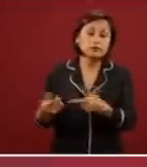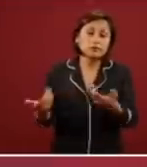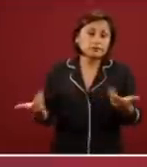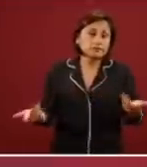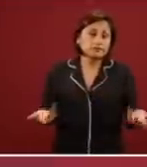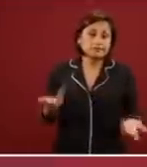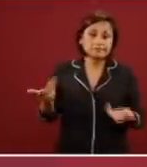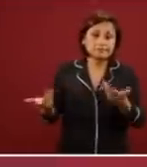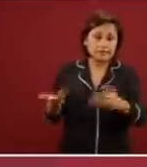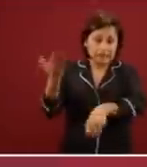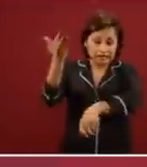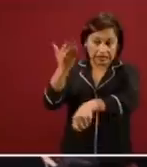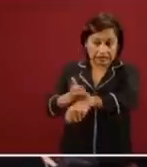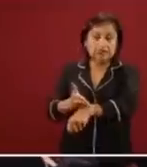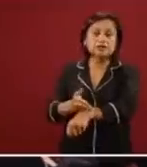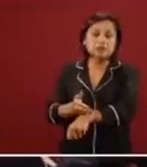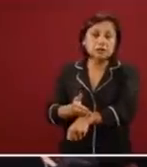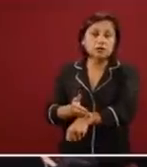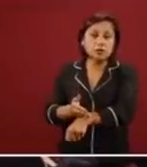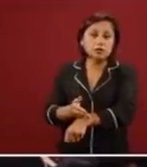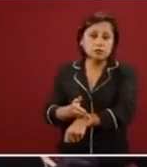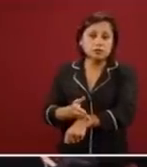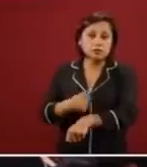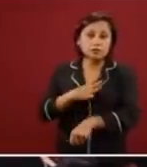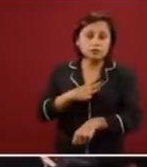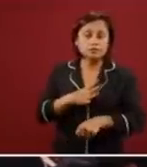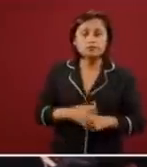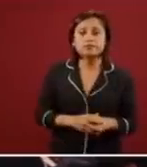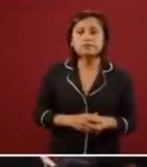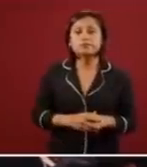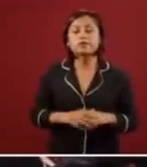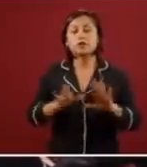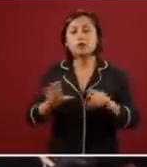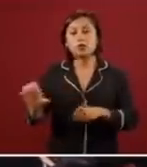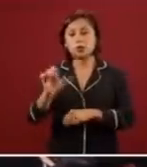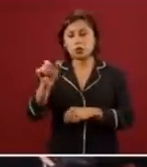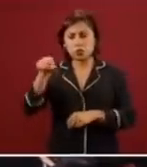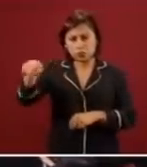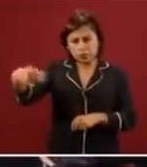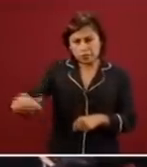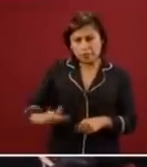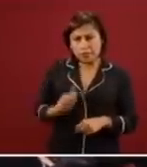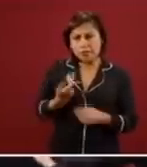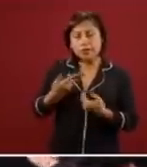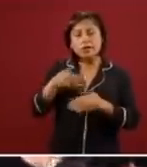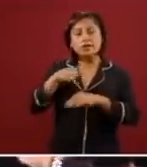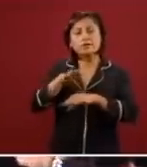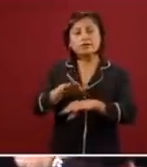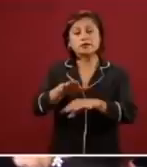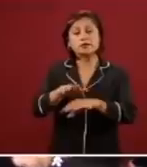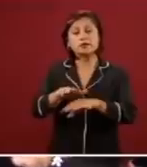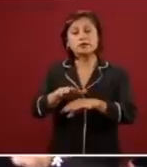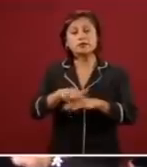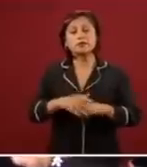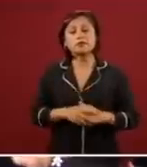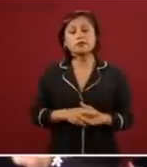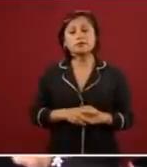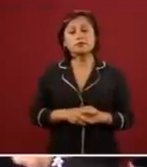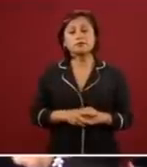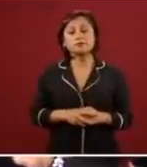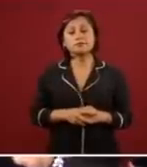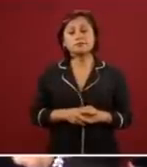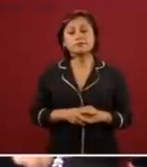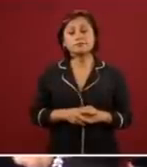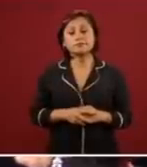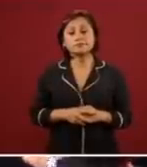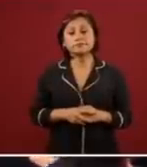impunidad. Y en el caso de lo que preguntabas sobre… Que si usted se había equivocado de